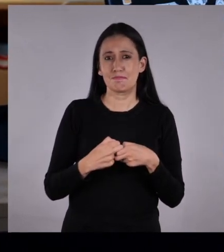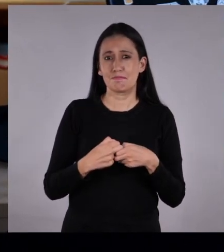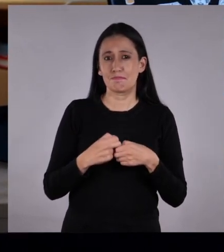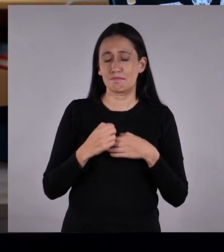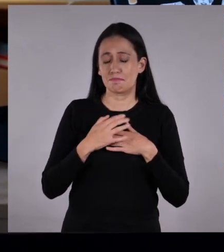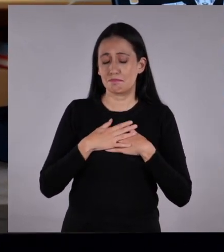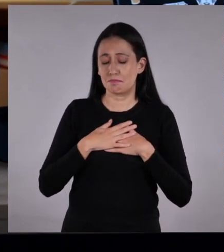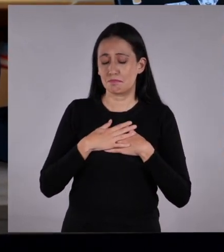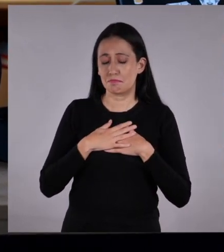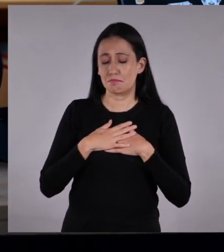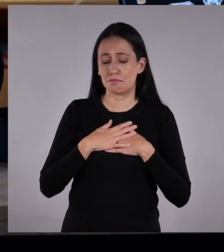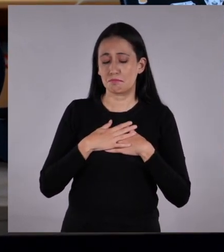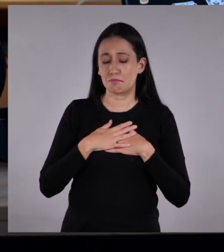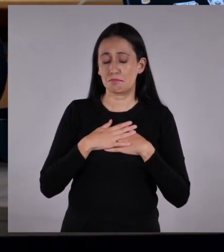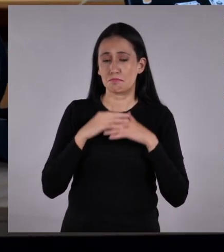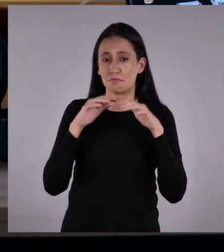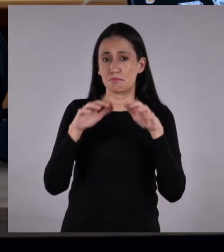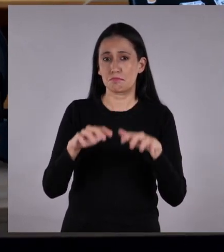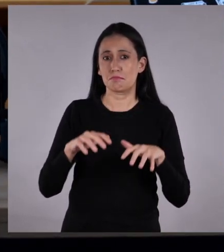fuiste un gran compañero.